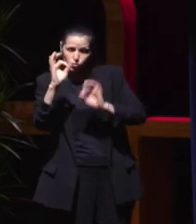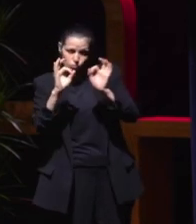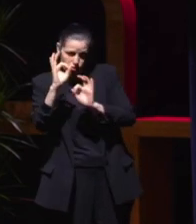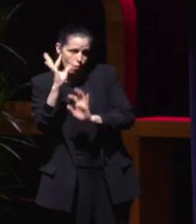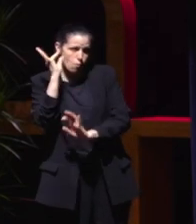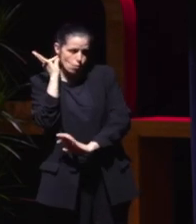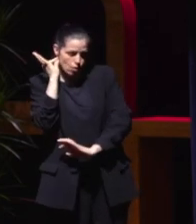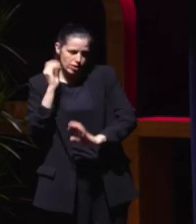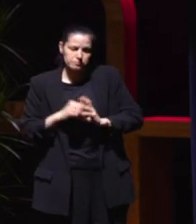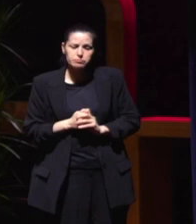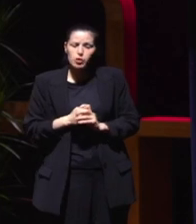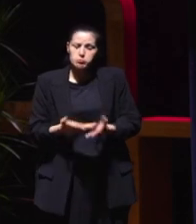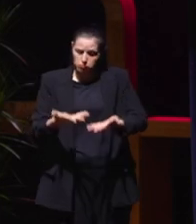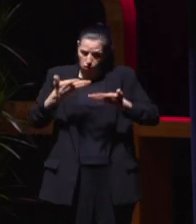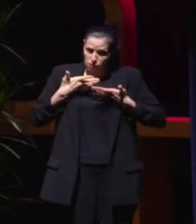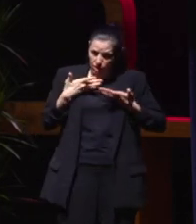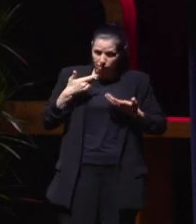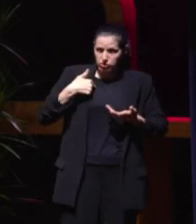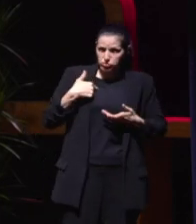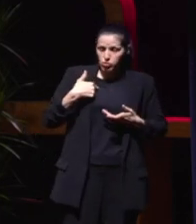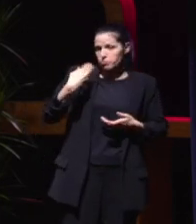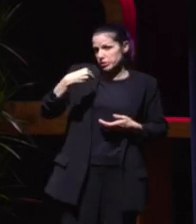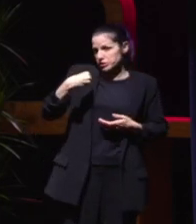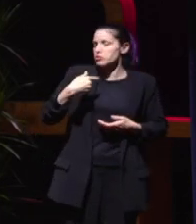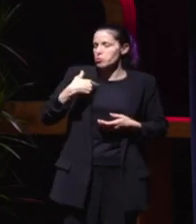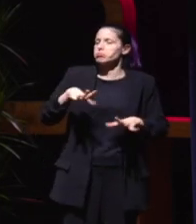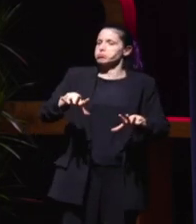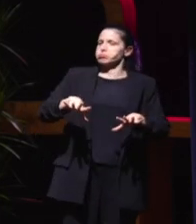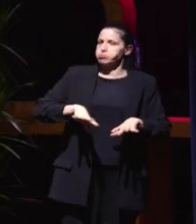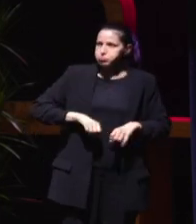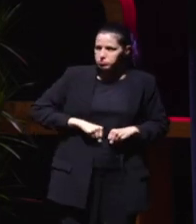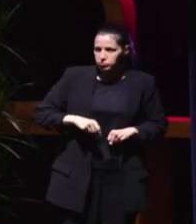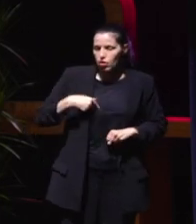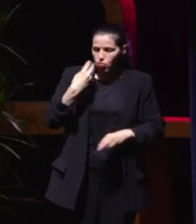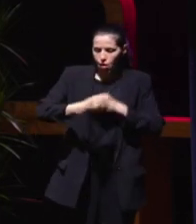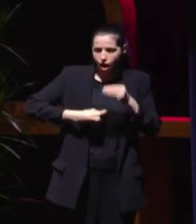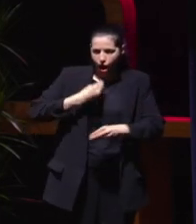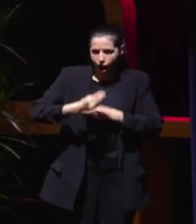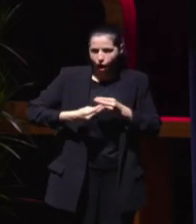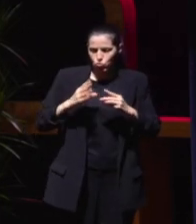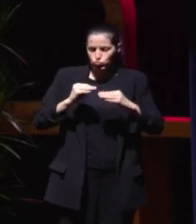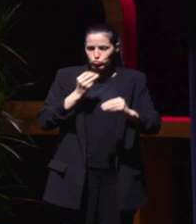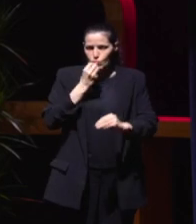momento que me ofrecieron la presidencia dije trae para acá que yo voy a hacer muy buen uso de esto y